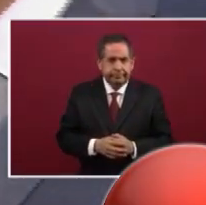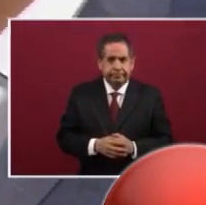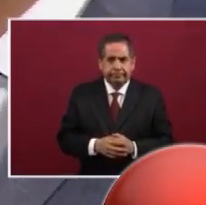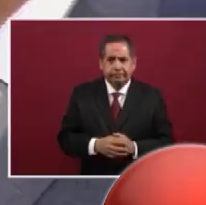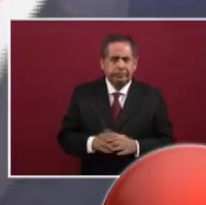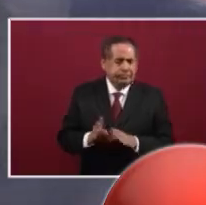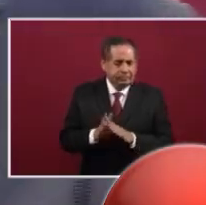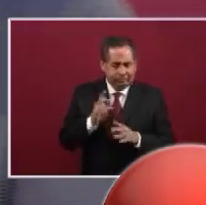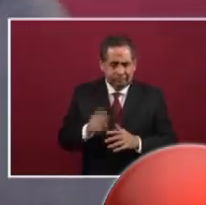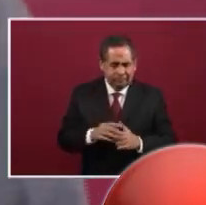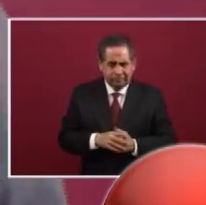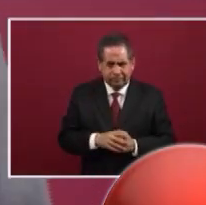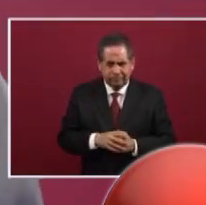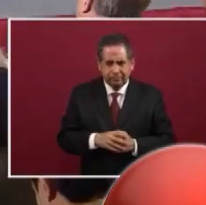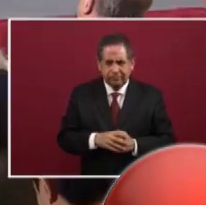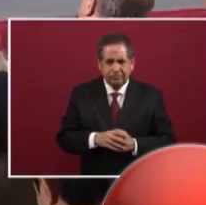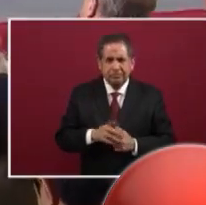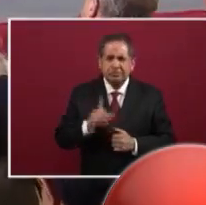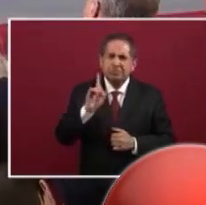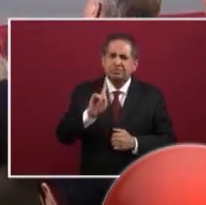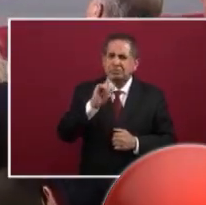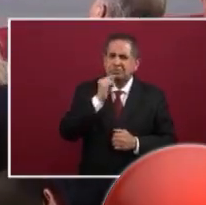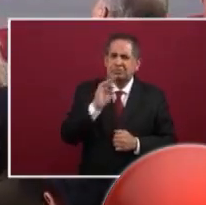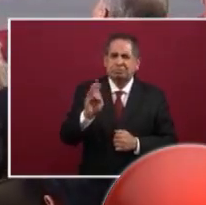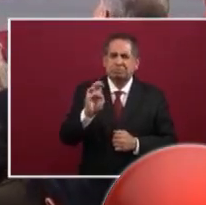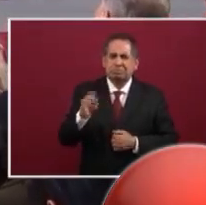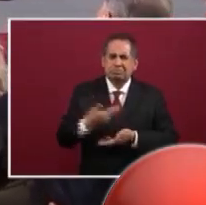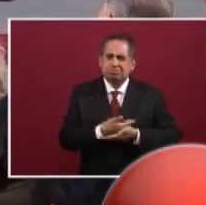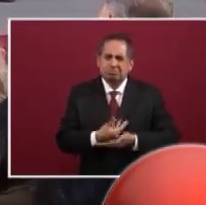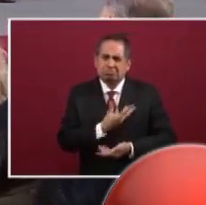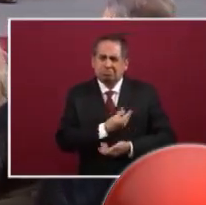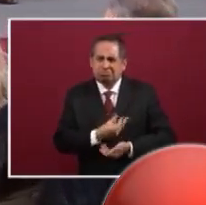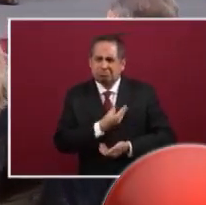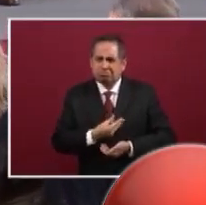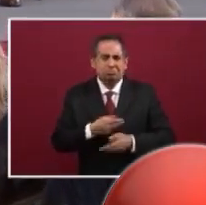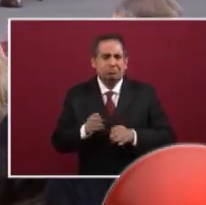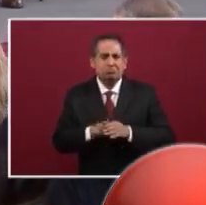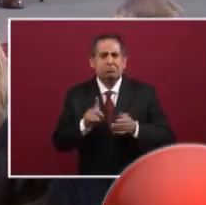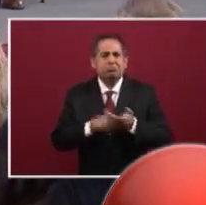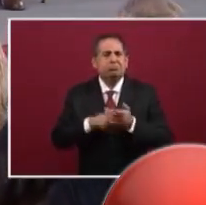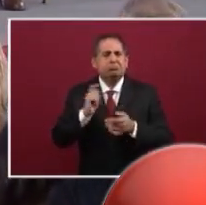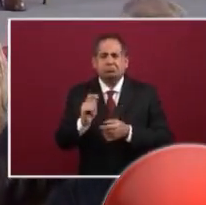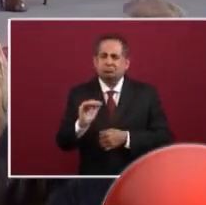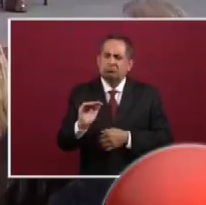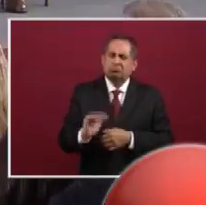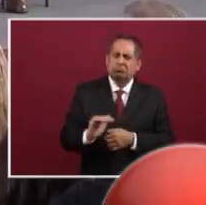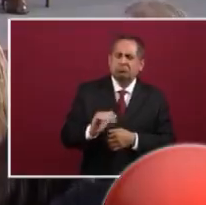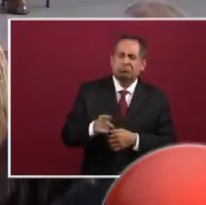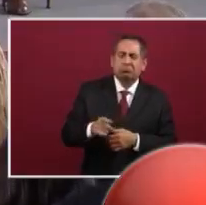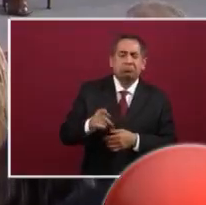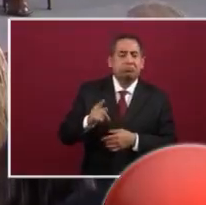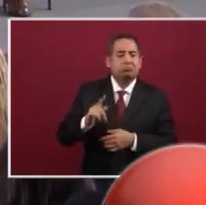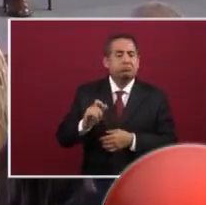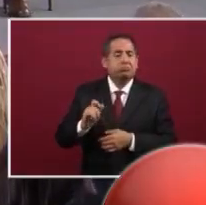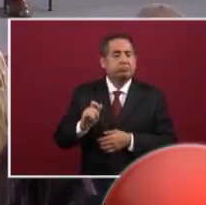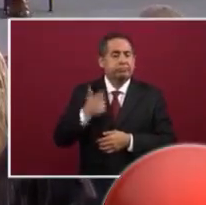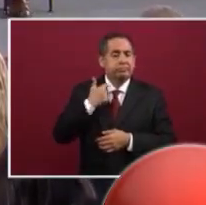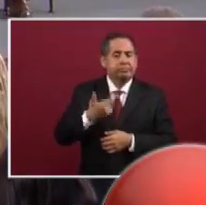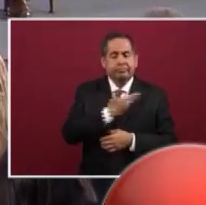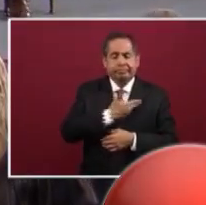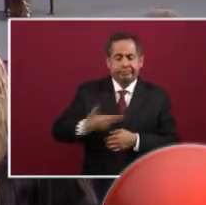Eran como niños de pecho los presidentes del